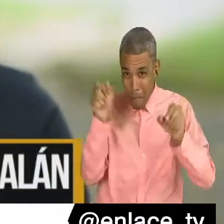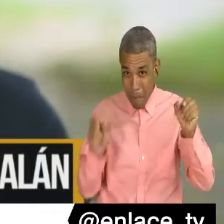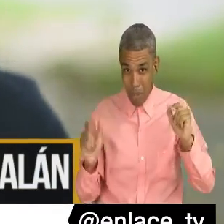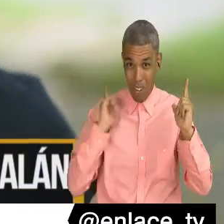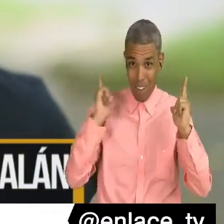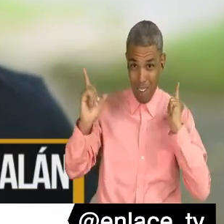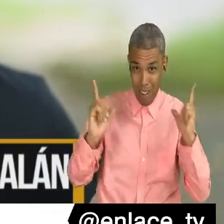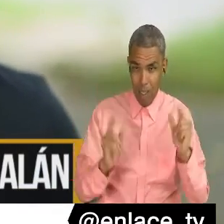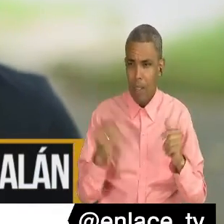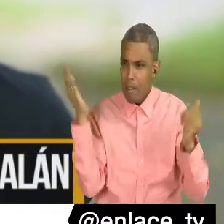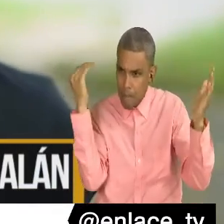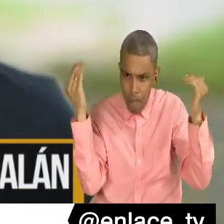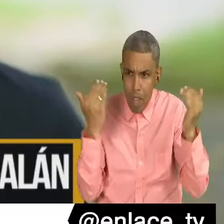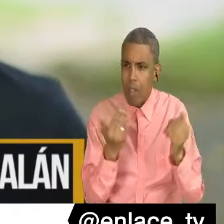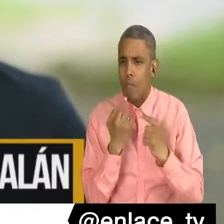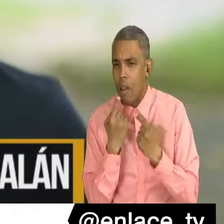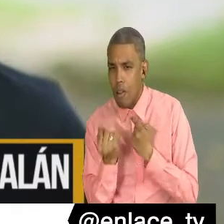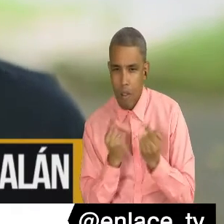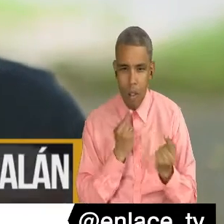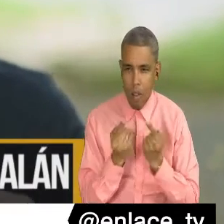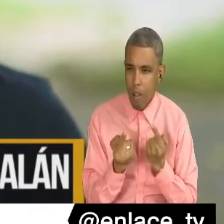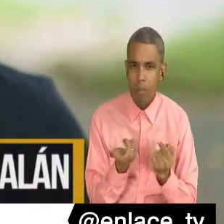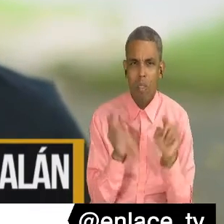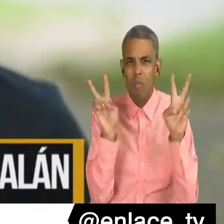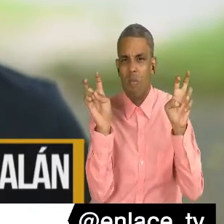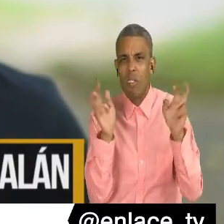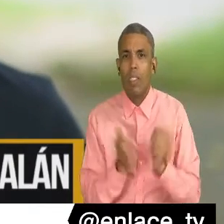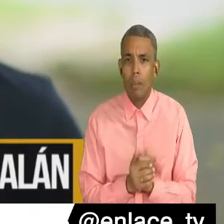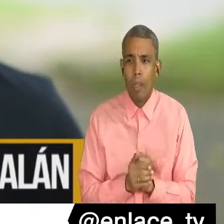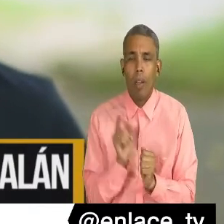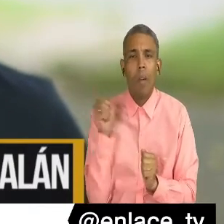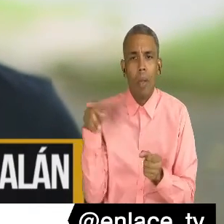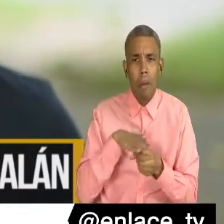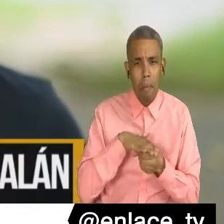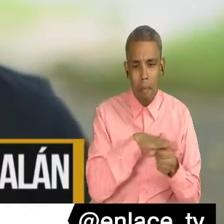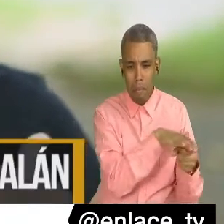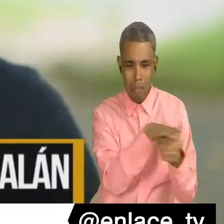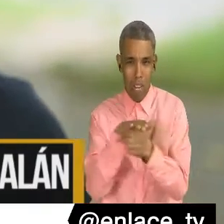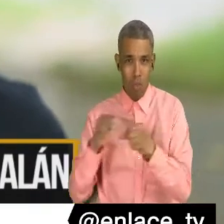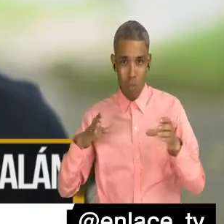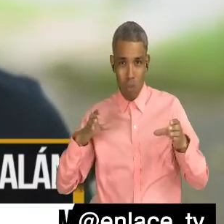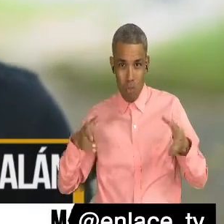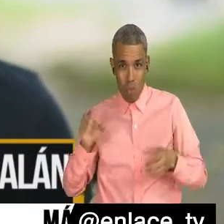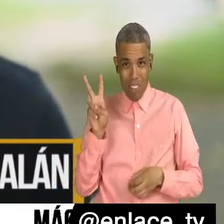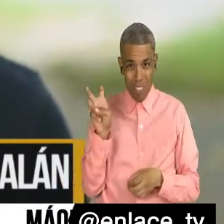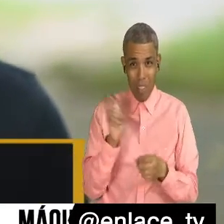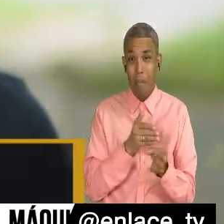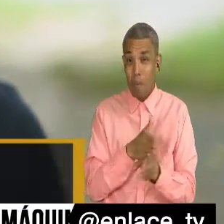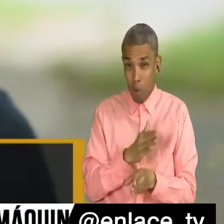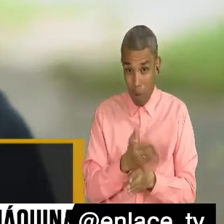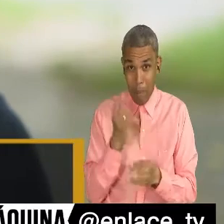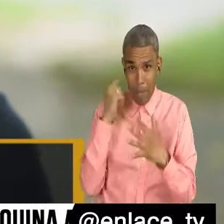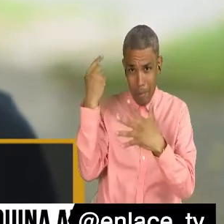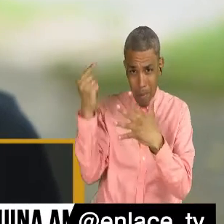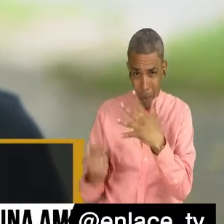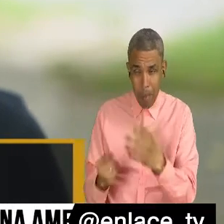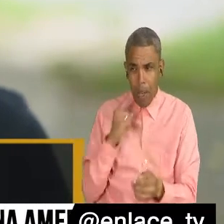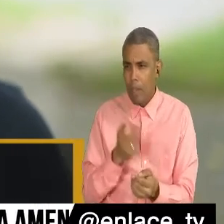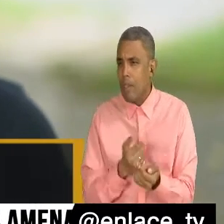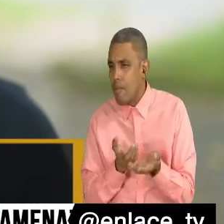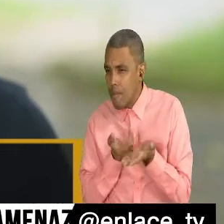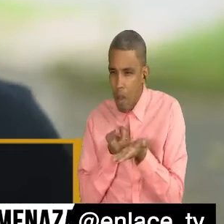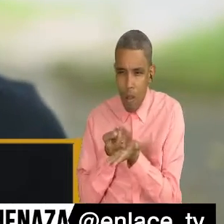diversos a la situación de la Comuna 7 específicamente. En una segunda entrega estaremos en el mes de